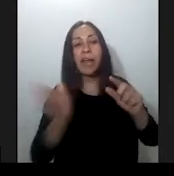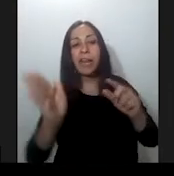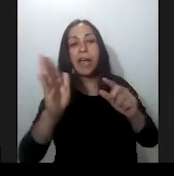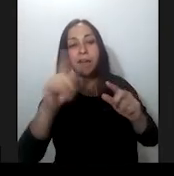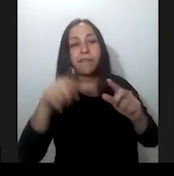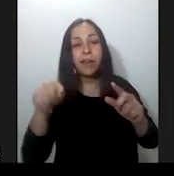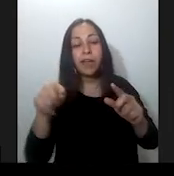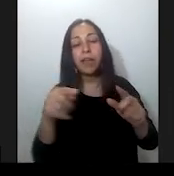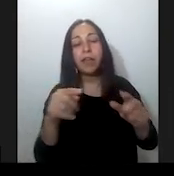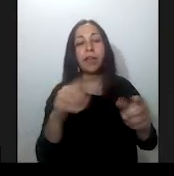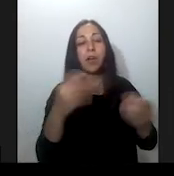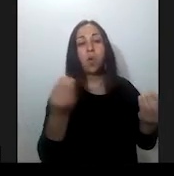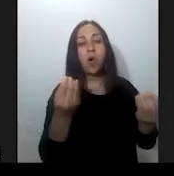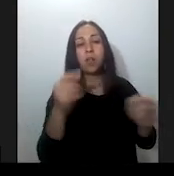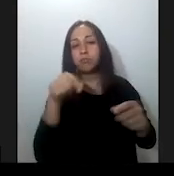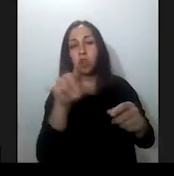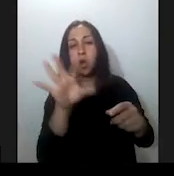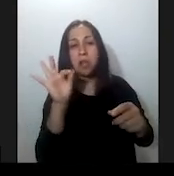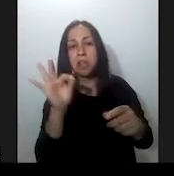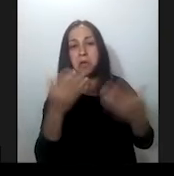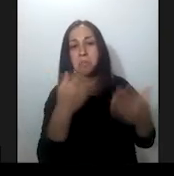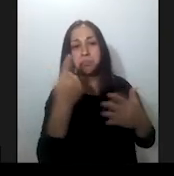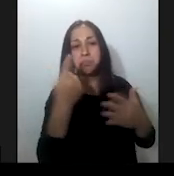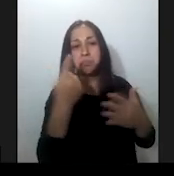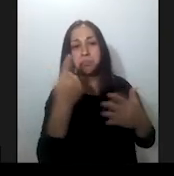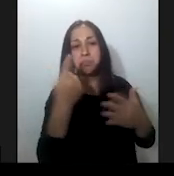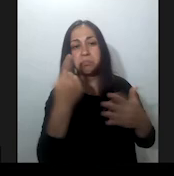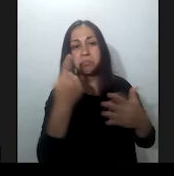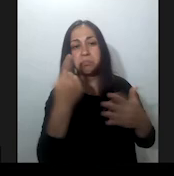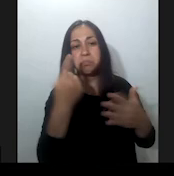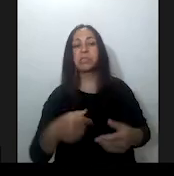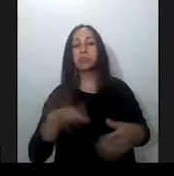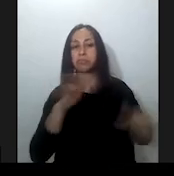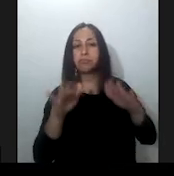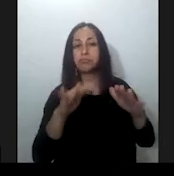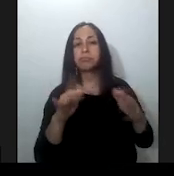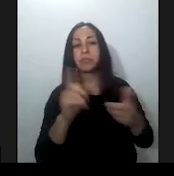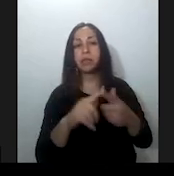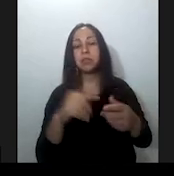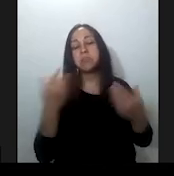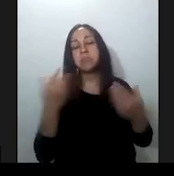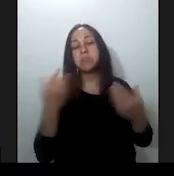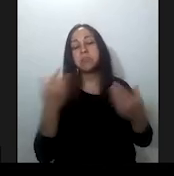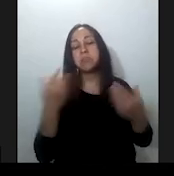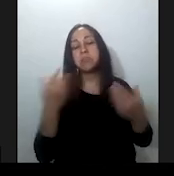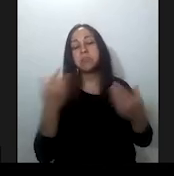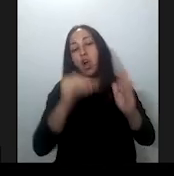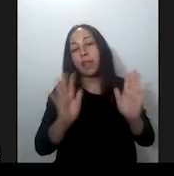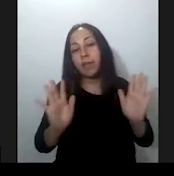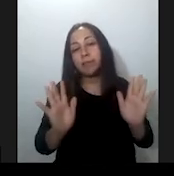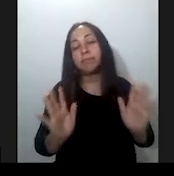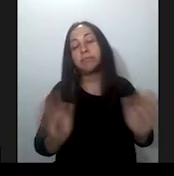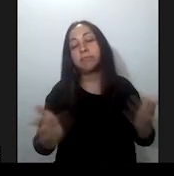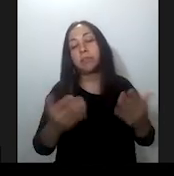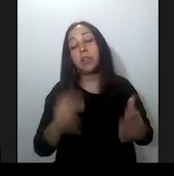ordenes por tal variable, qué tipo de ordenamiento quiero que tenga, ¿bien? Un poco más elaborado eso. Pero en ese caso